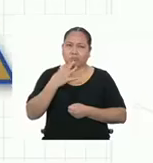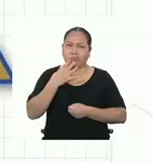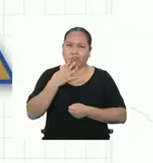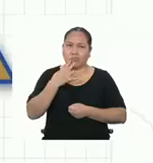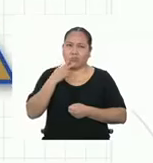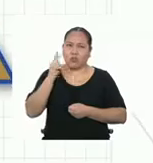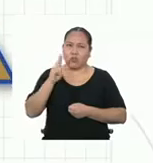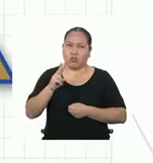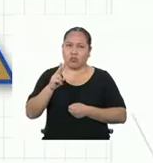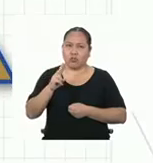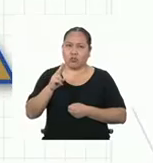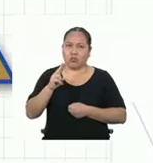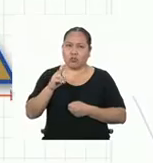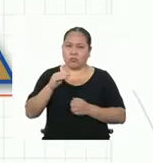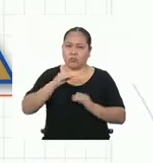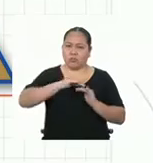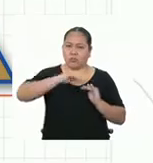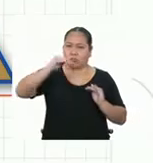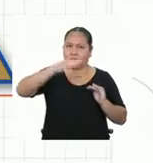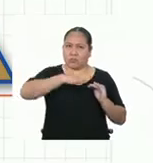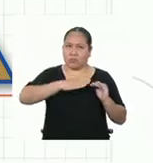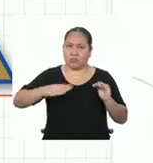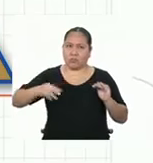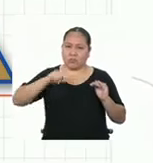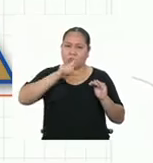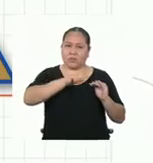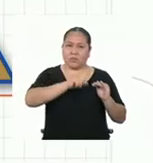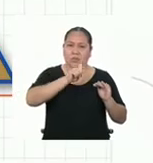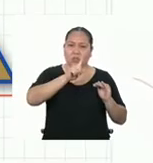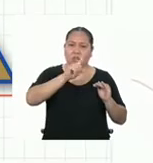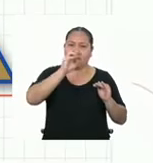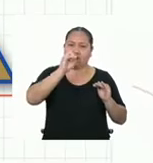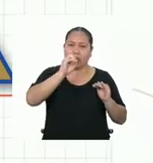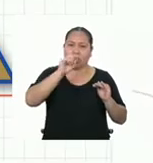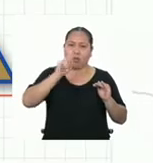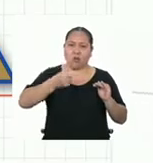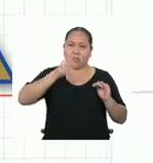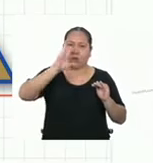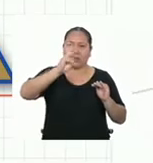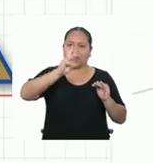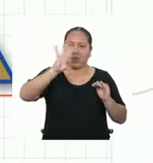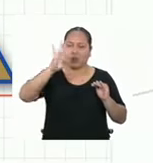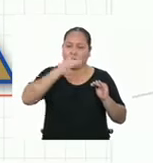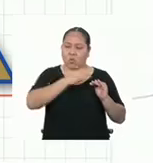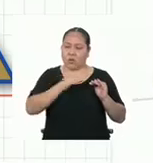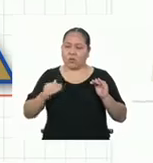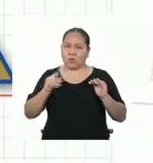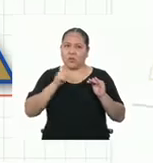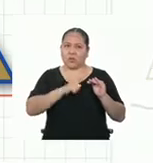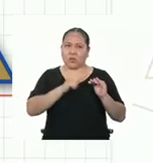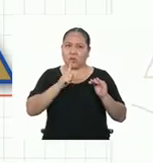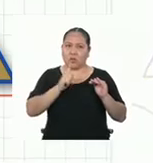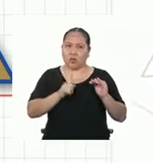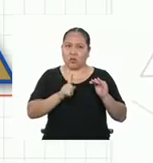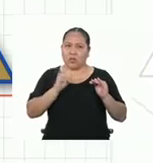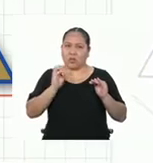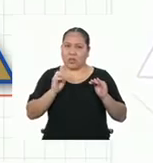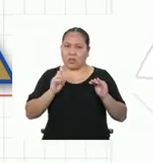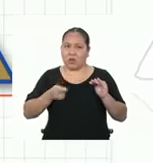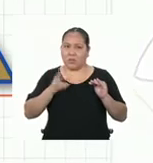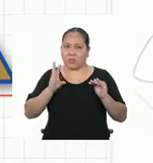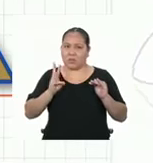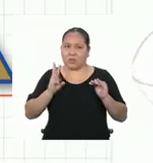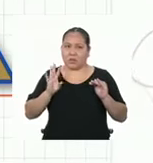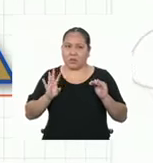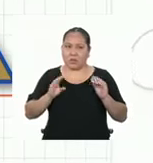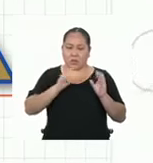Hay dos lados que son iguales Y miden 110,64 centímetros cada uno Y que el ángulo que forman